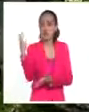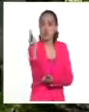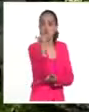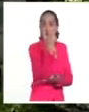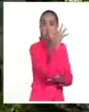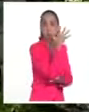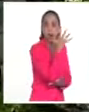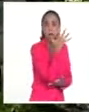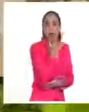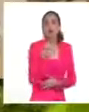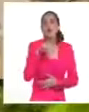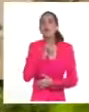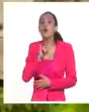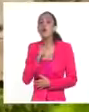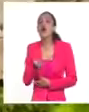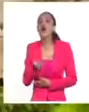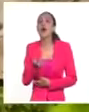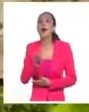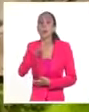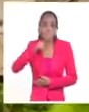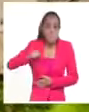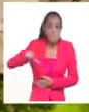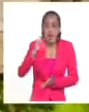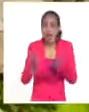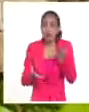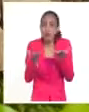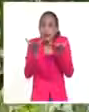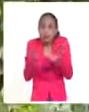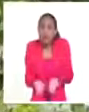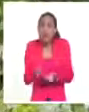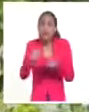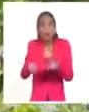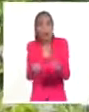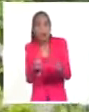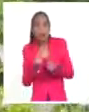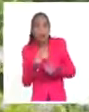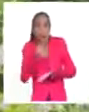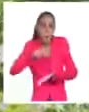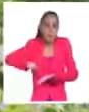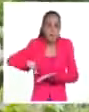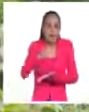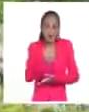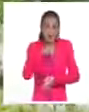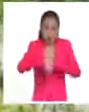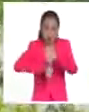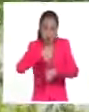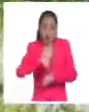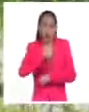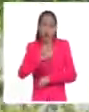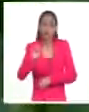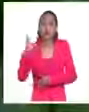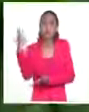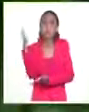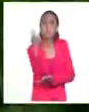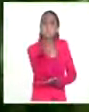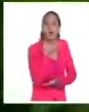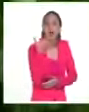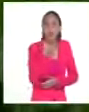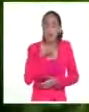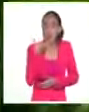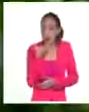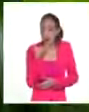miel en los periodos más secos, nos da miel de abeja. Hemos sembrado ahora 400 matas de mango recientemente, pero no es